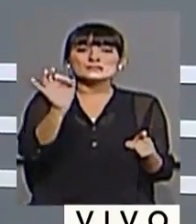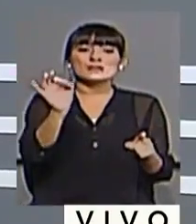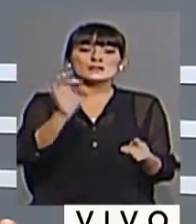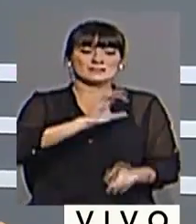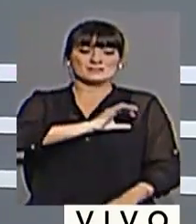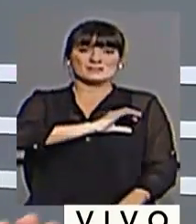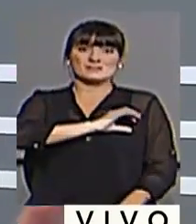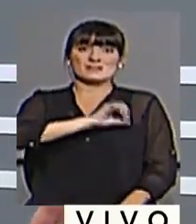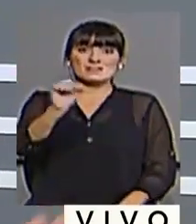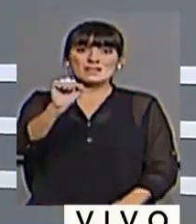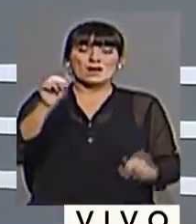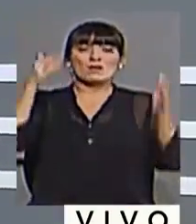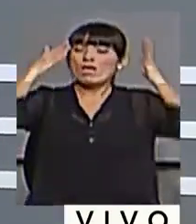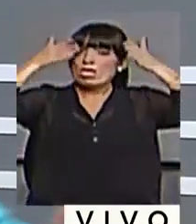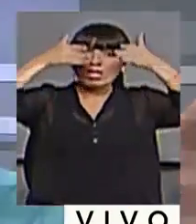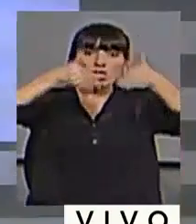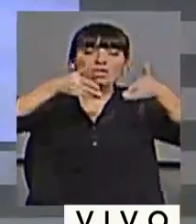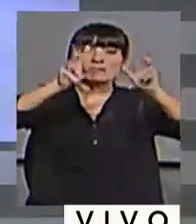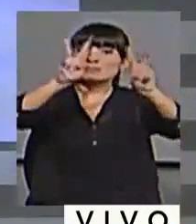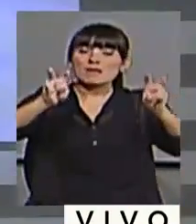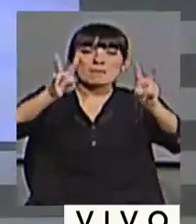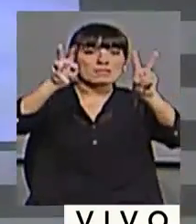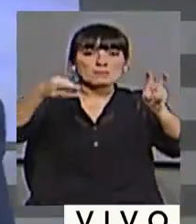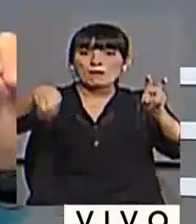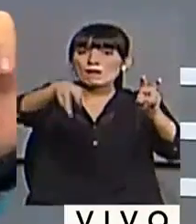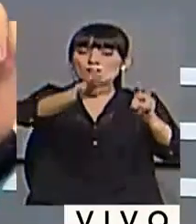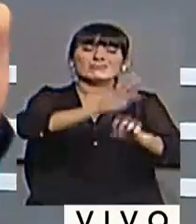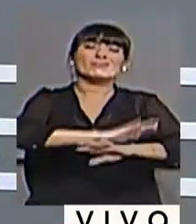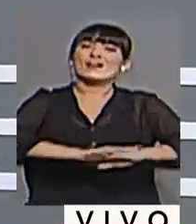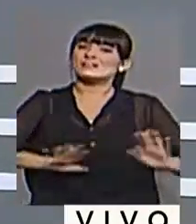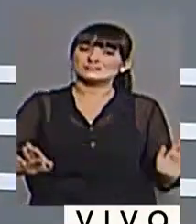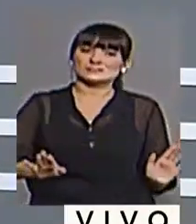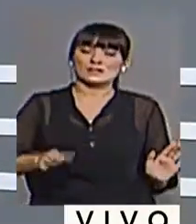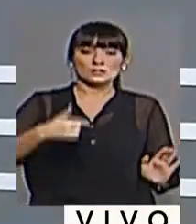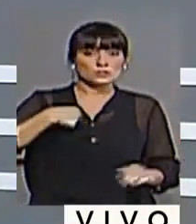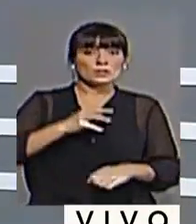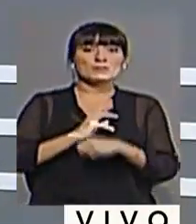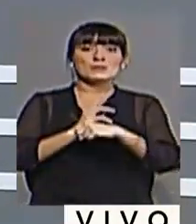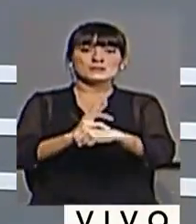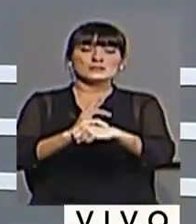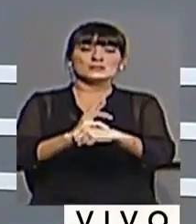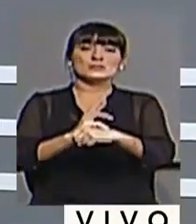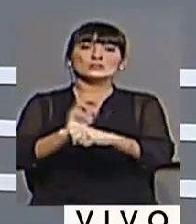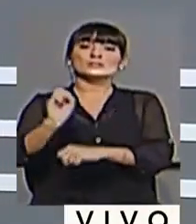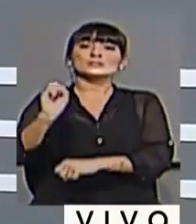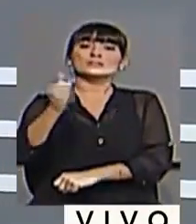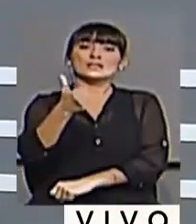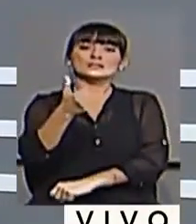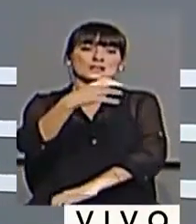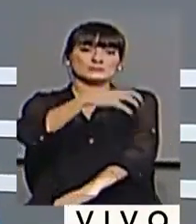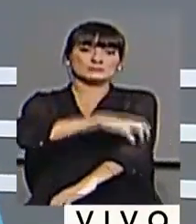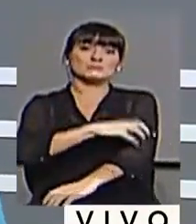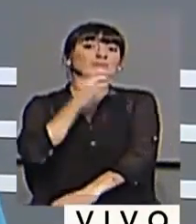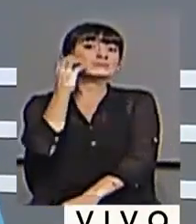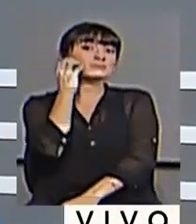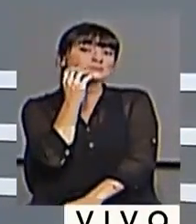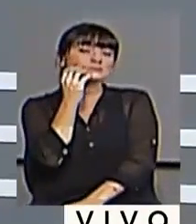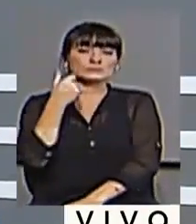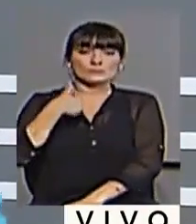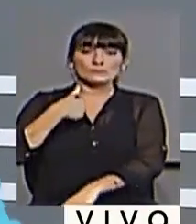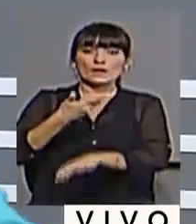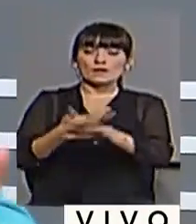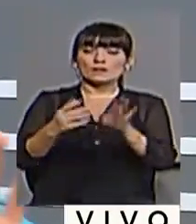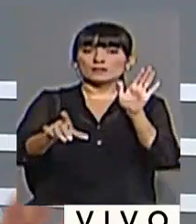Santiago y que ese sea el tema, perdón. Pero no te digo lo mismo. Perdón, yo represento a la sexta región. Nosotros tenemos la ley espejo operando en todo Chile